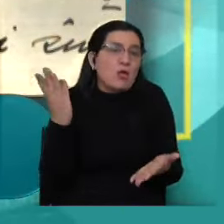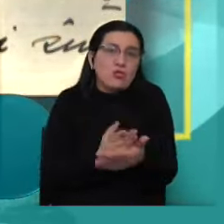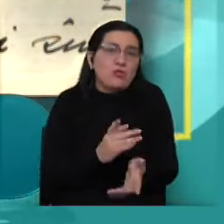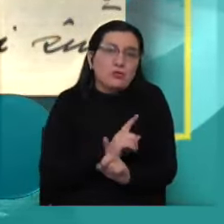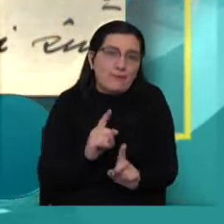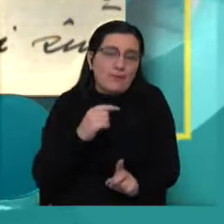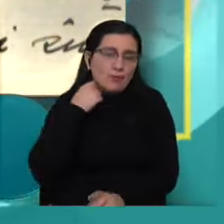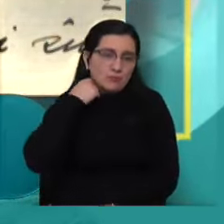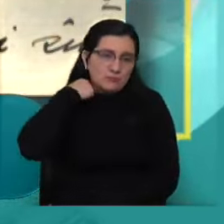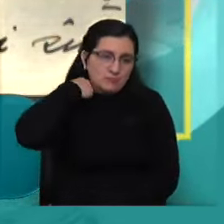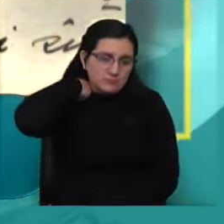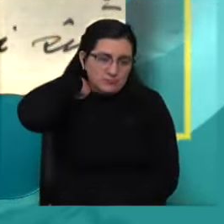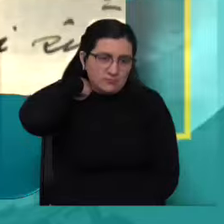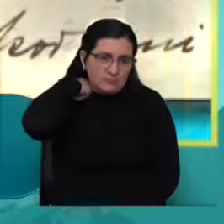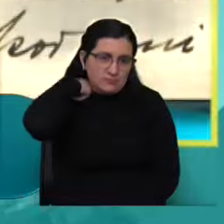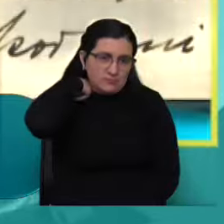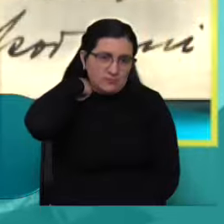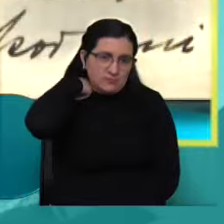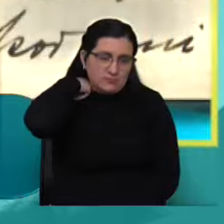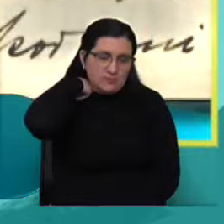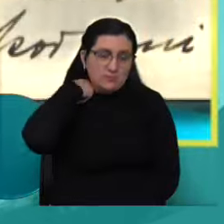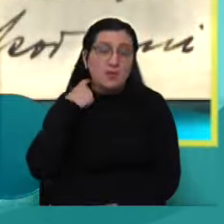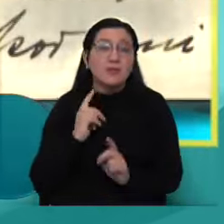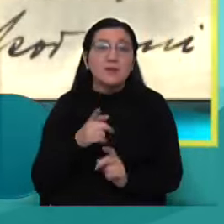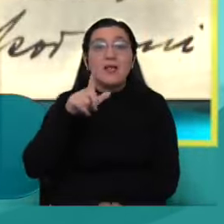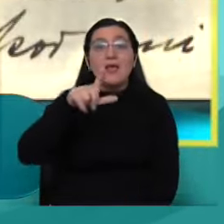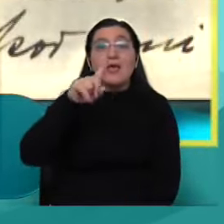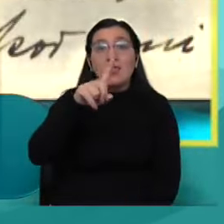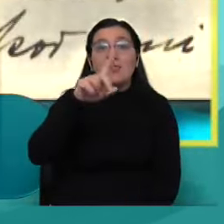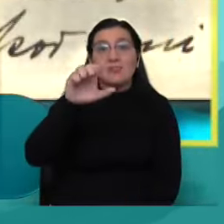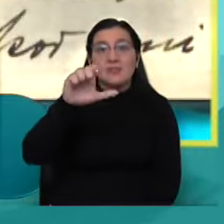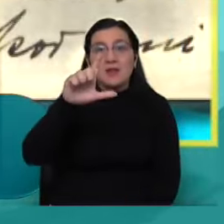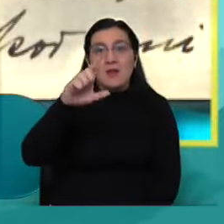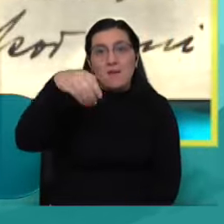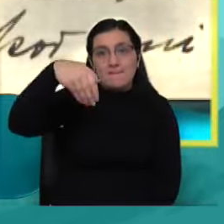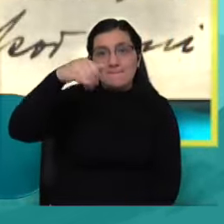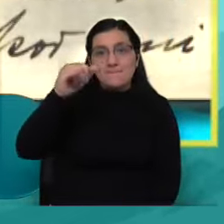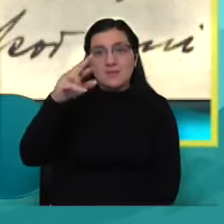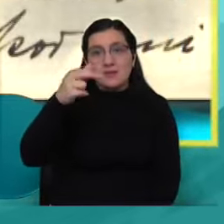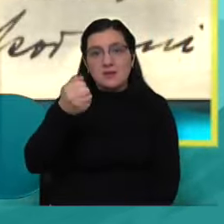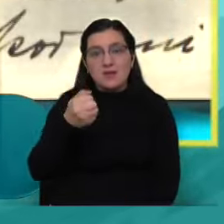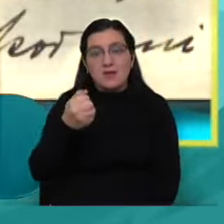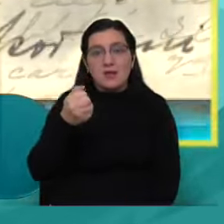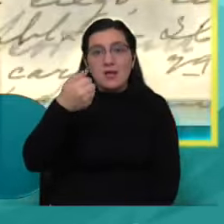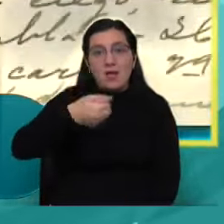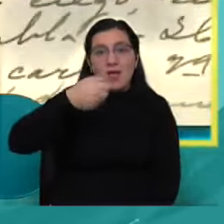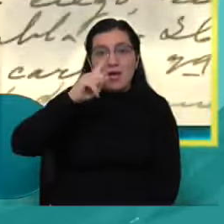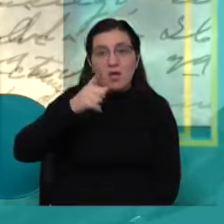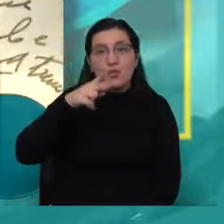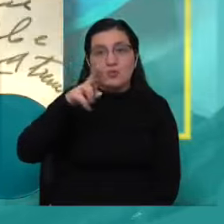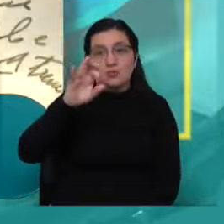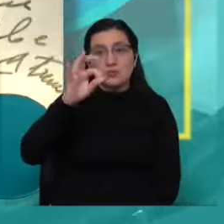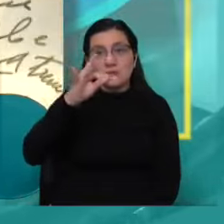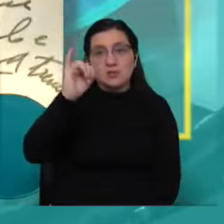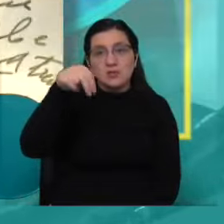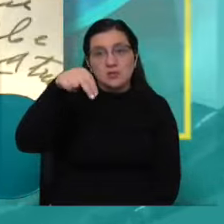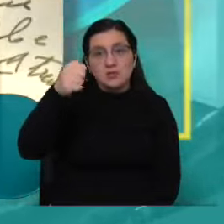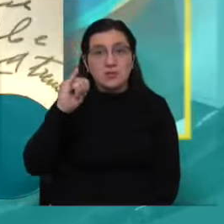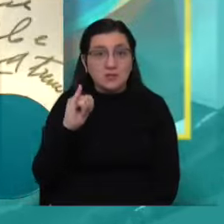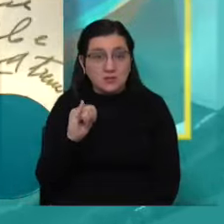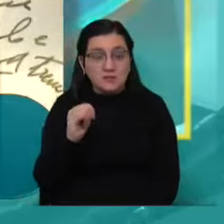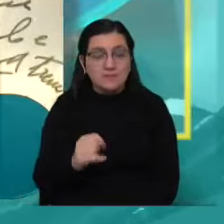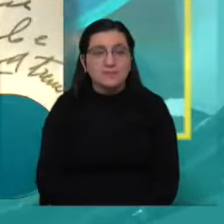No sí también Bueno del Mira agusín es una poeti anterior está diciendo Juana la palmera que está en la ramla tiene que ver con por